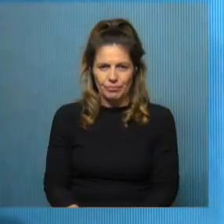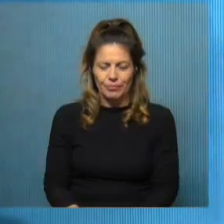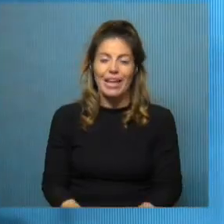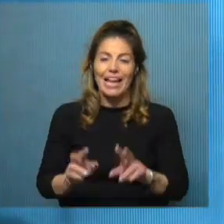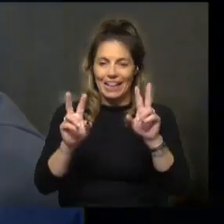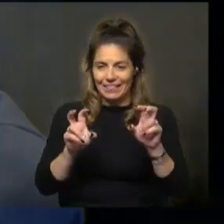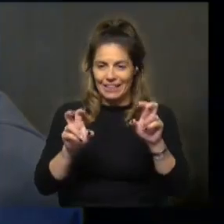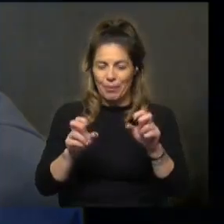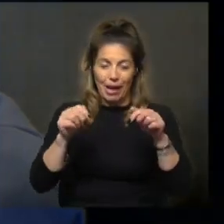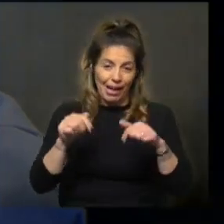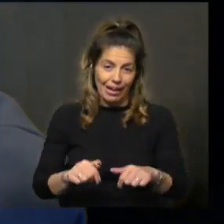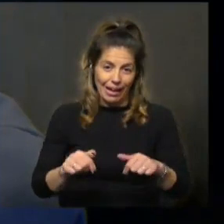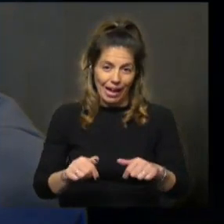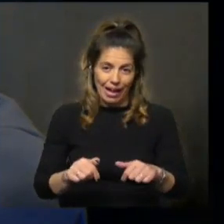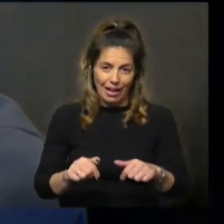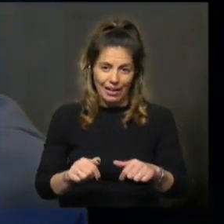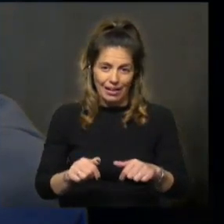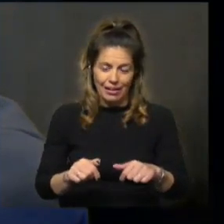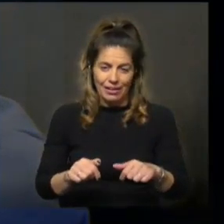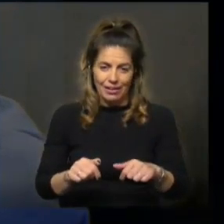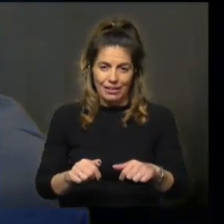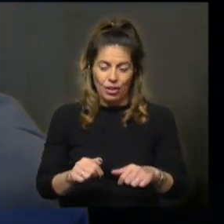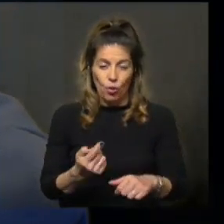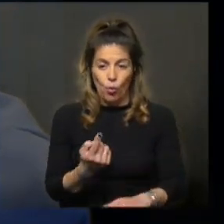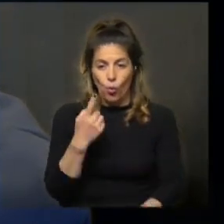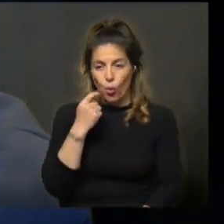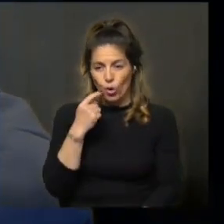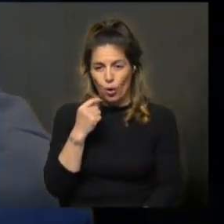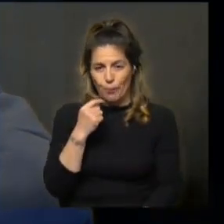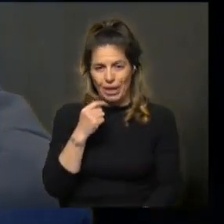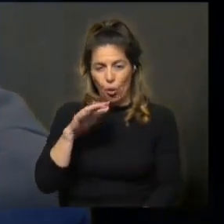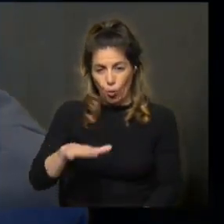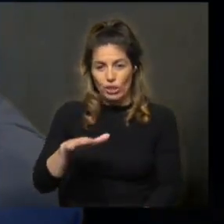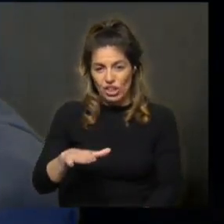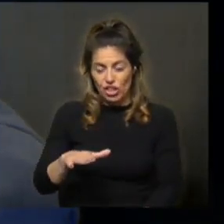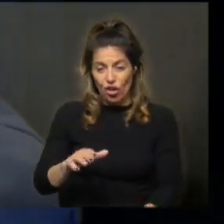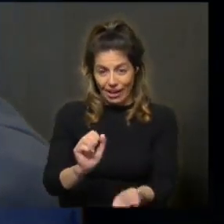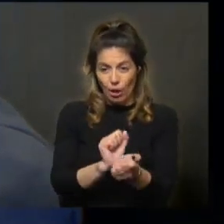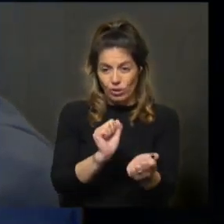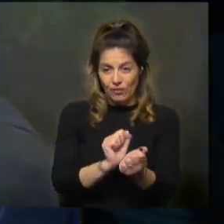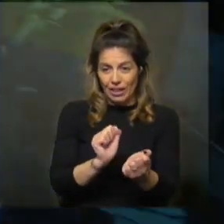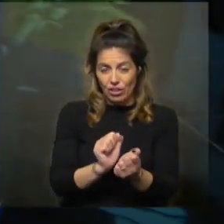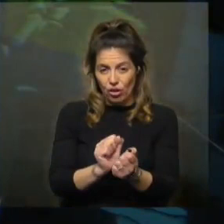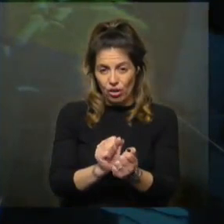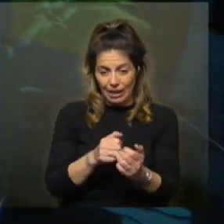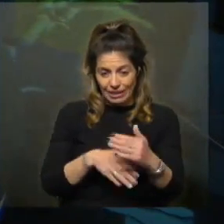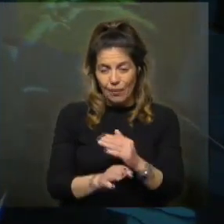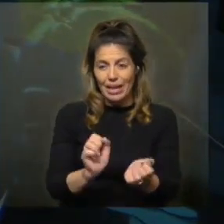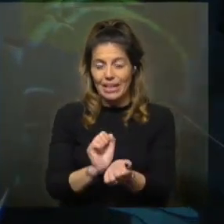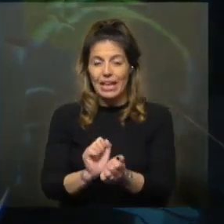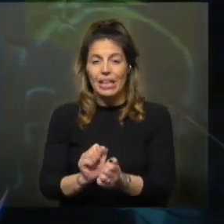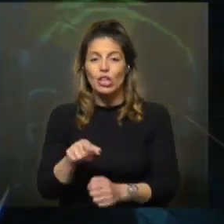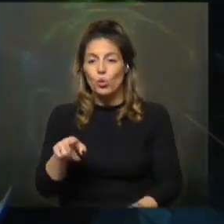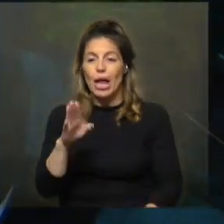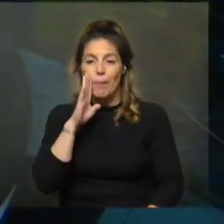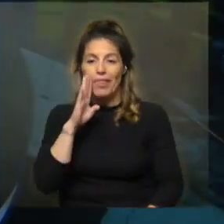está acá con un un hombre que fue un niño en cautiverio y una madre que fue madre